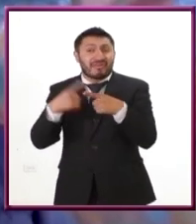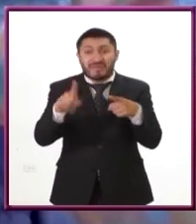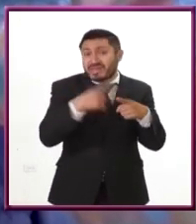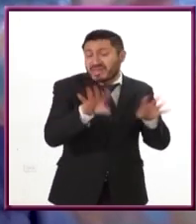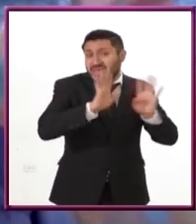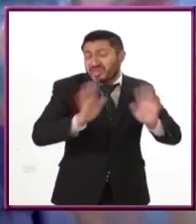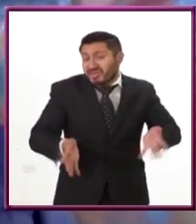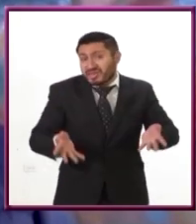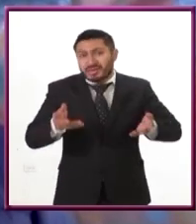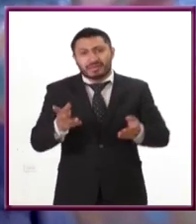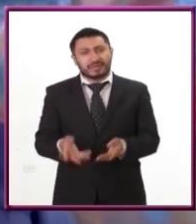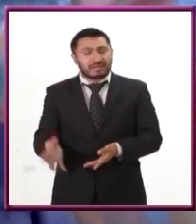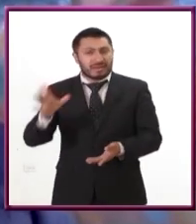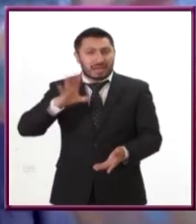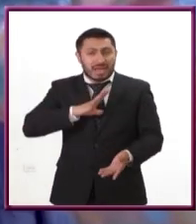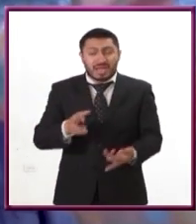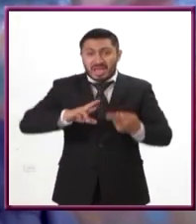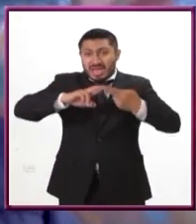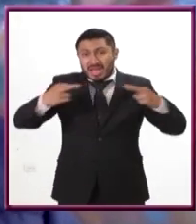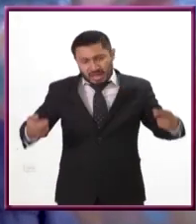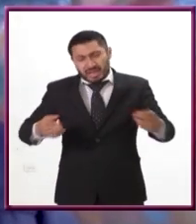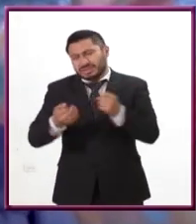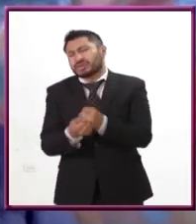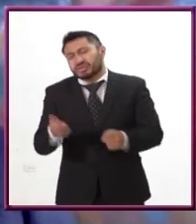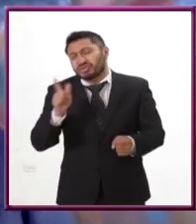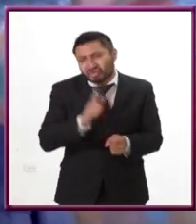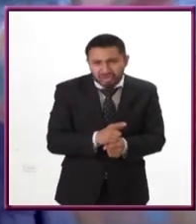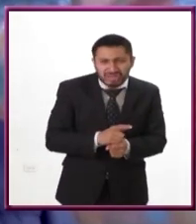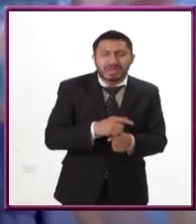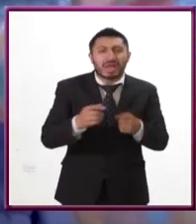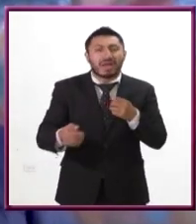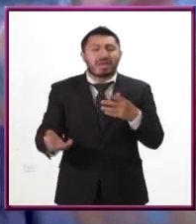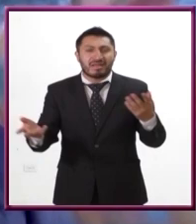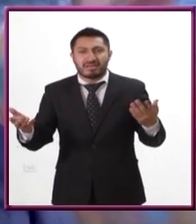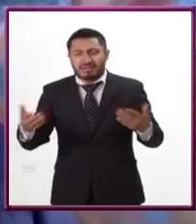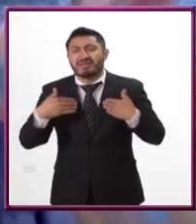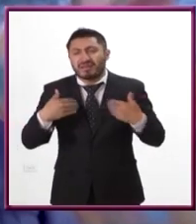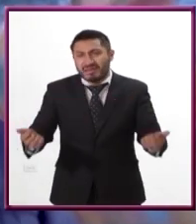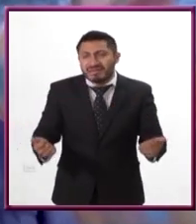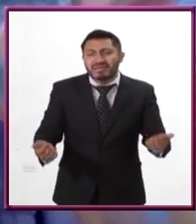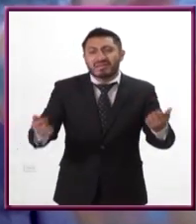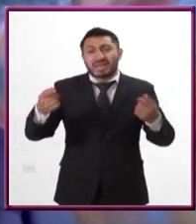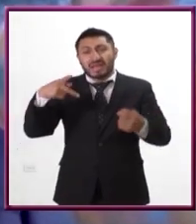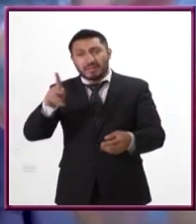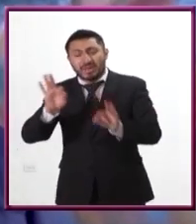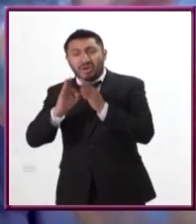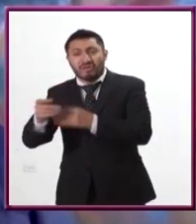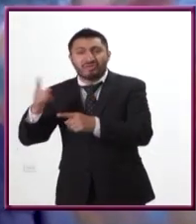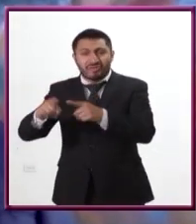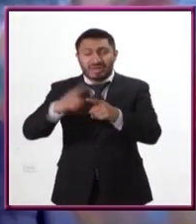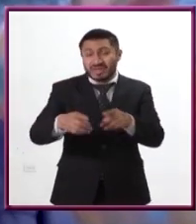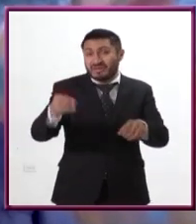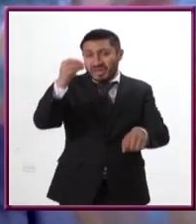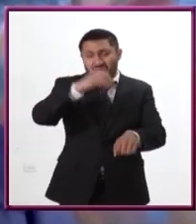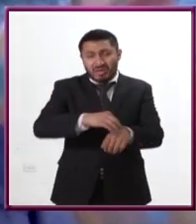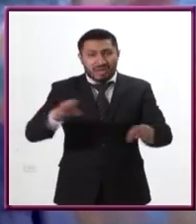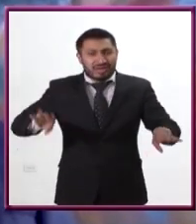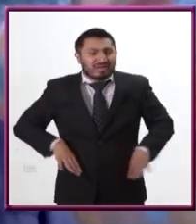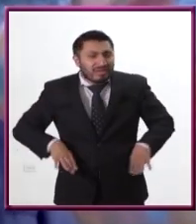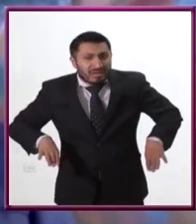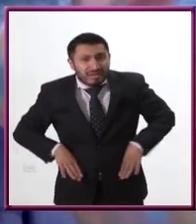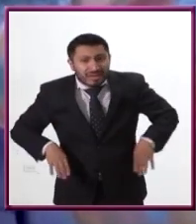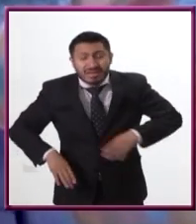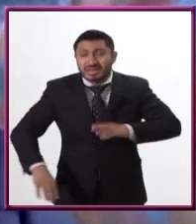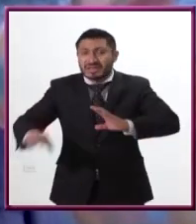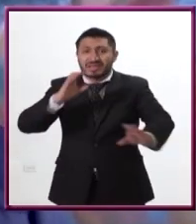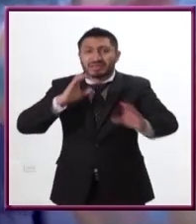distinta de procesar la información, de tener relación social, de interpretar las relaciones sociales con retos en la conducta, con